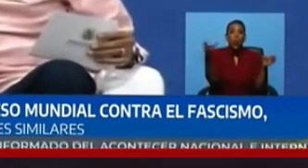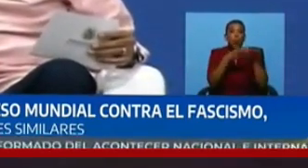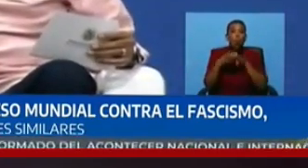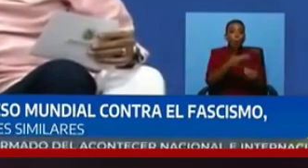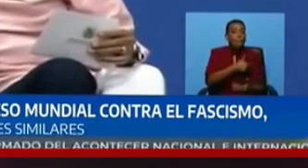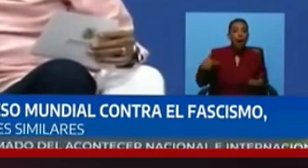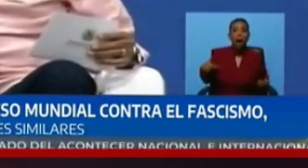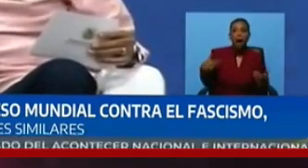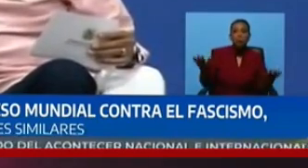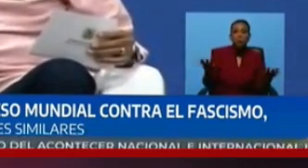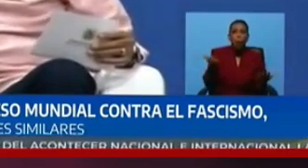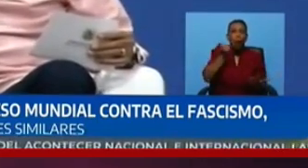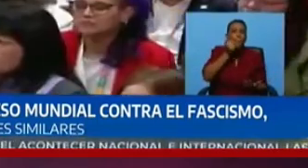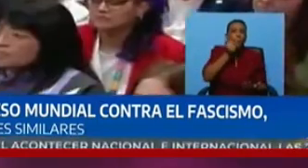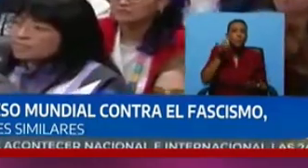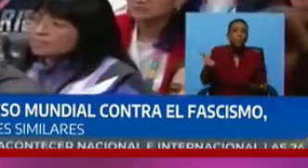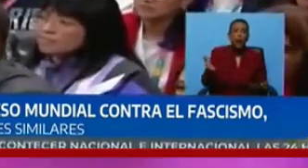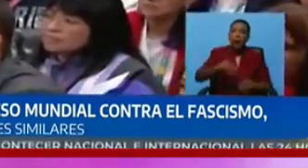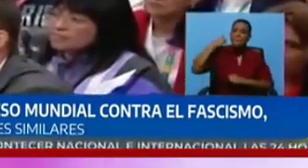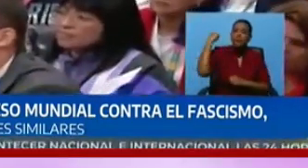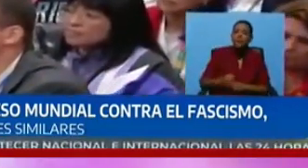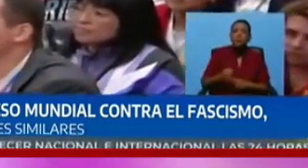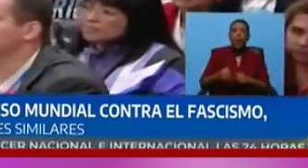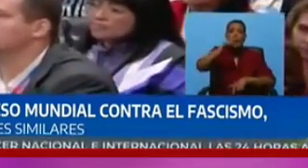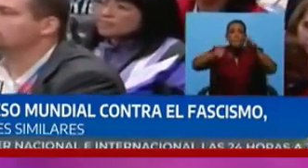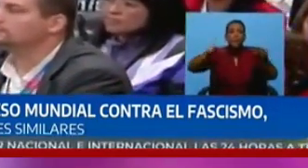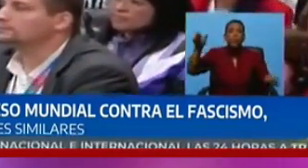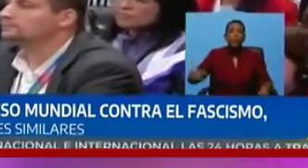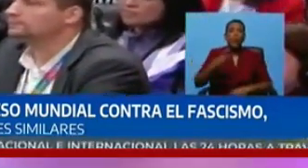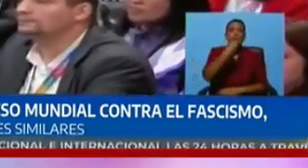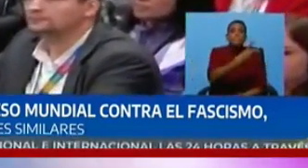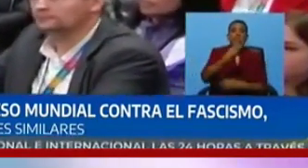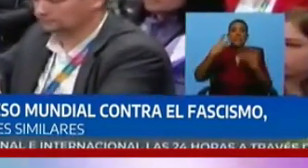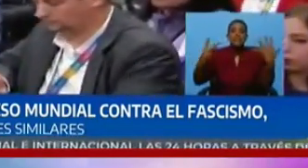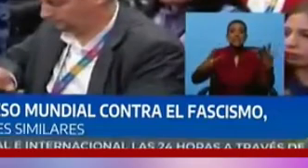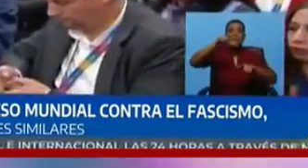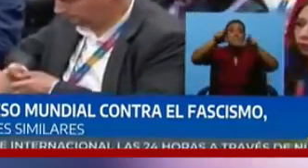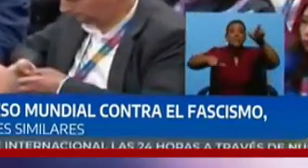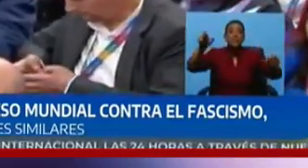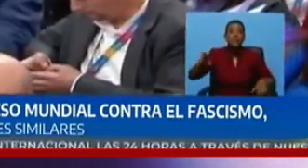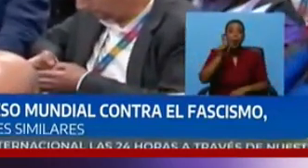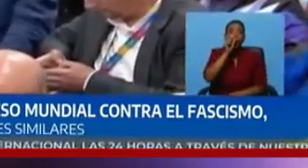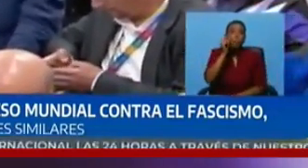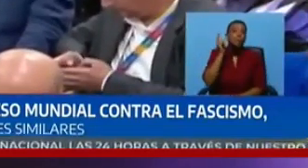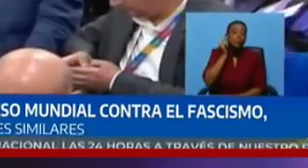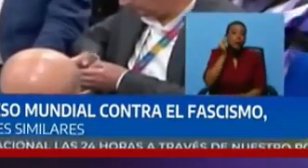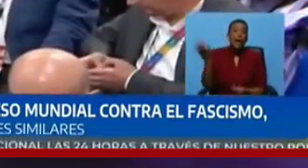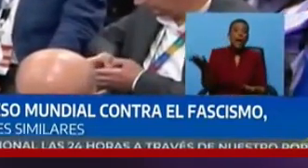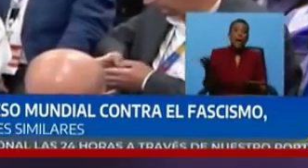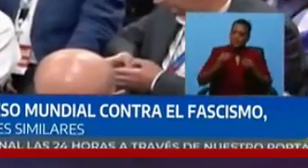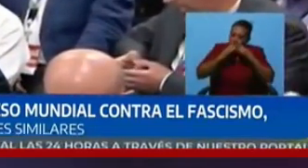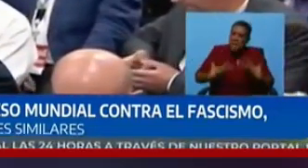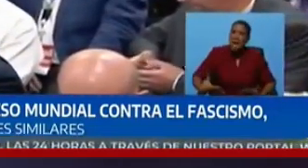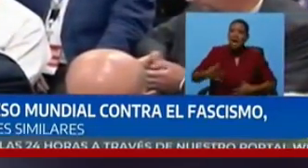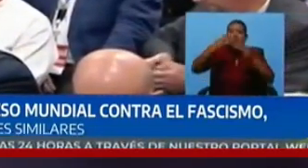palabras de la izquierda. Y de pronto ahora la derecha y la ultraderecha nos han secuestrado esas palabras. Yo creo que es un momento en que es